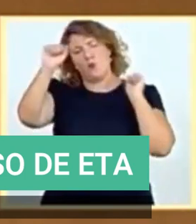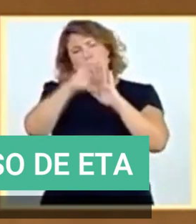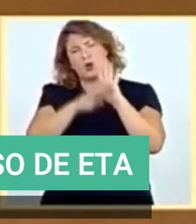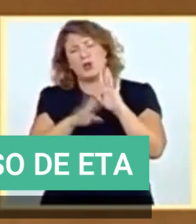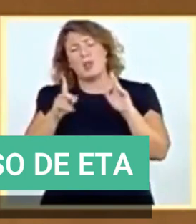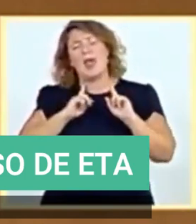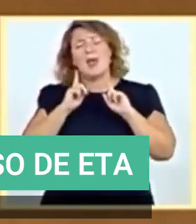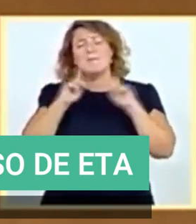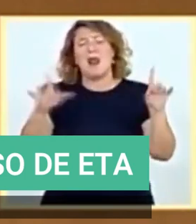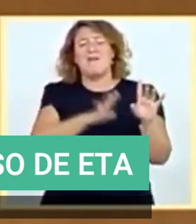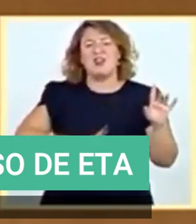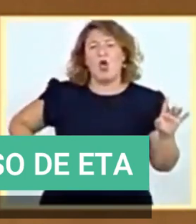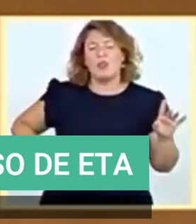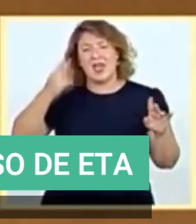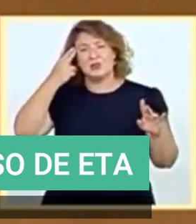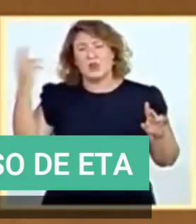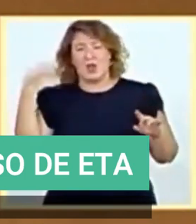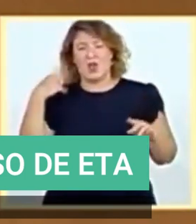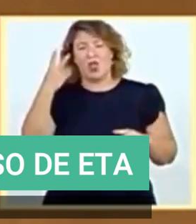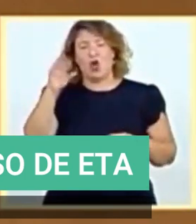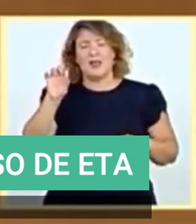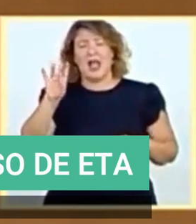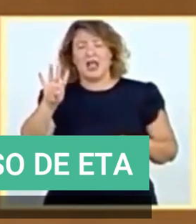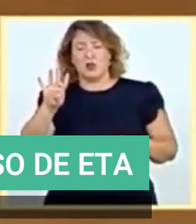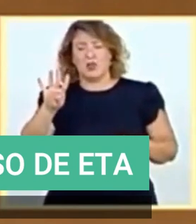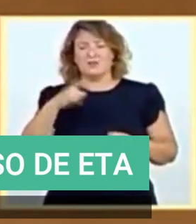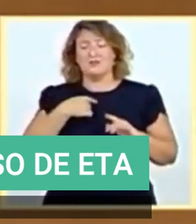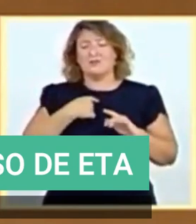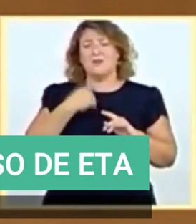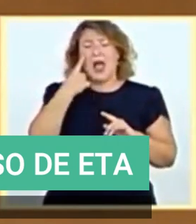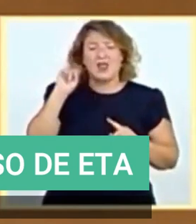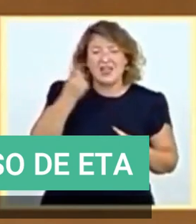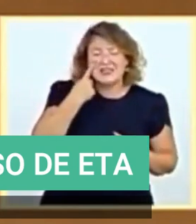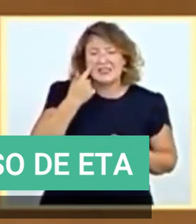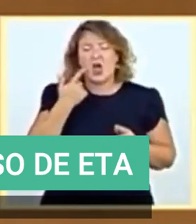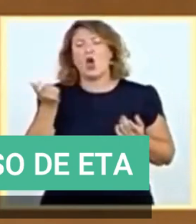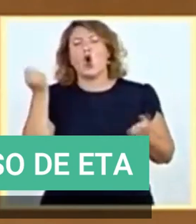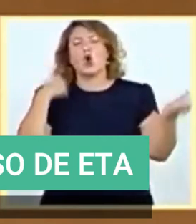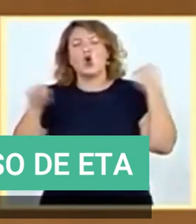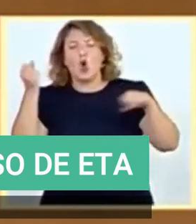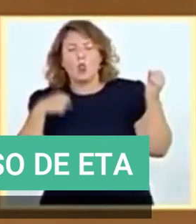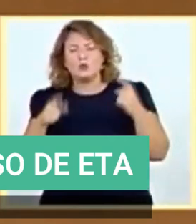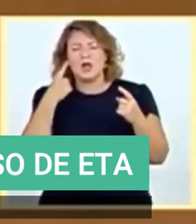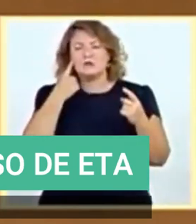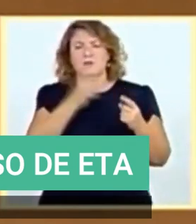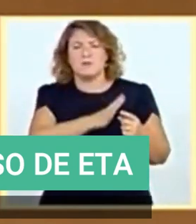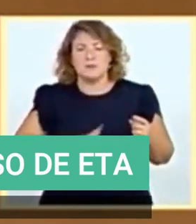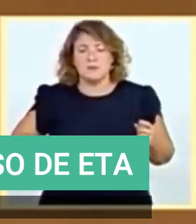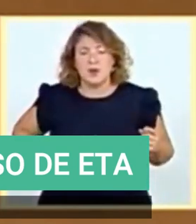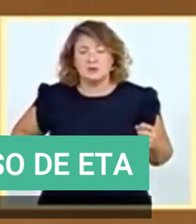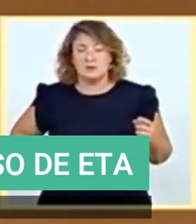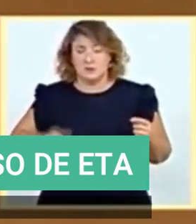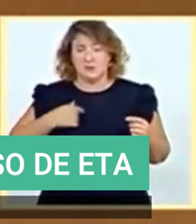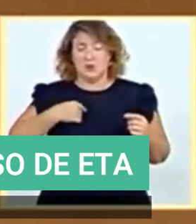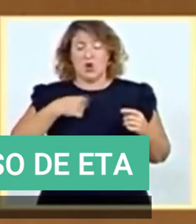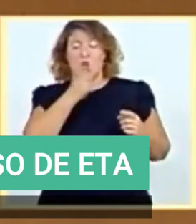año 2014. Ese protocolo permite detectar, prevenir y tratar este tipo de conductas. En el conjunto de los países miembros